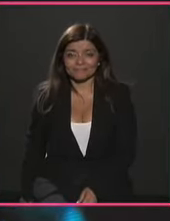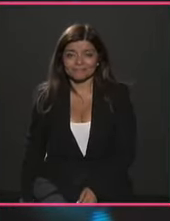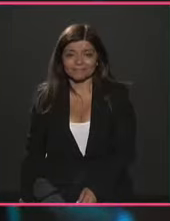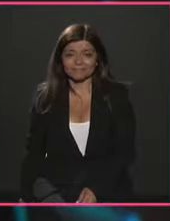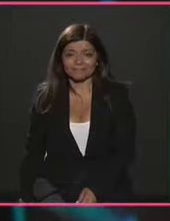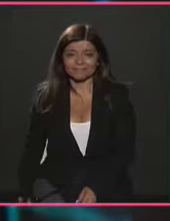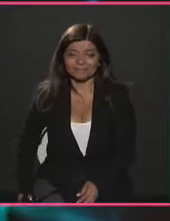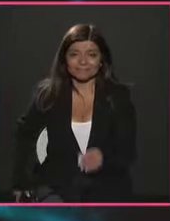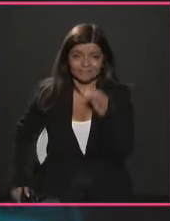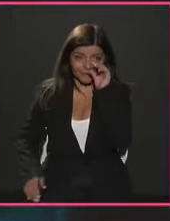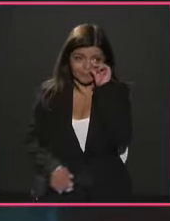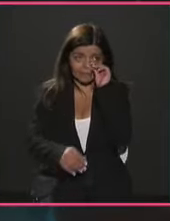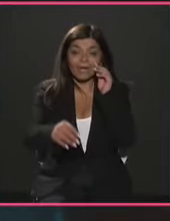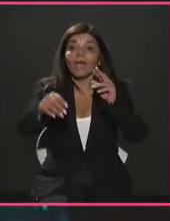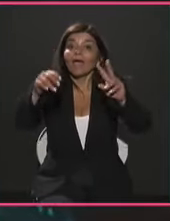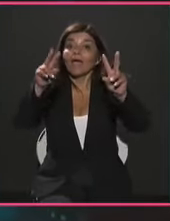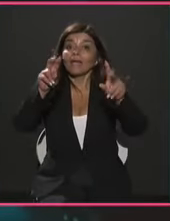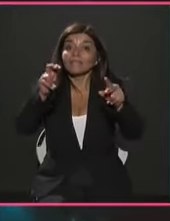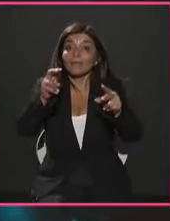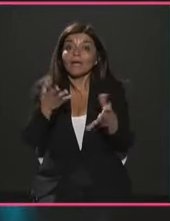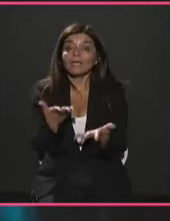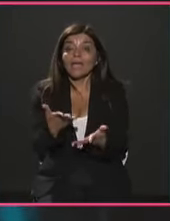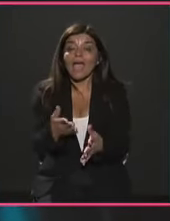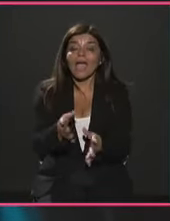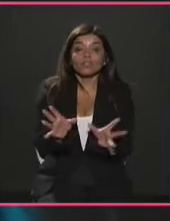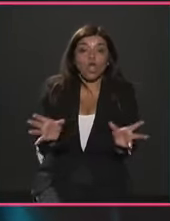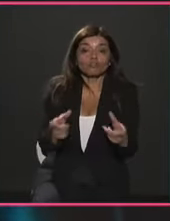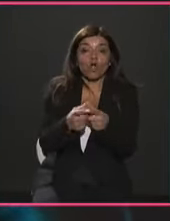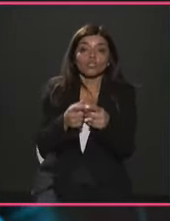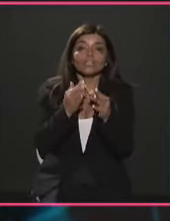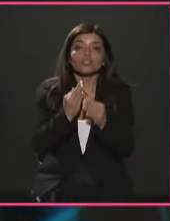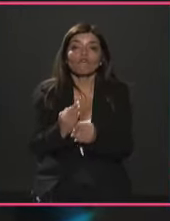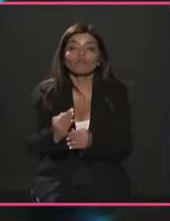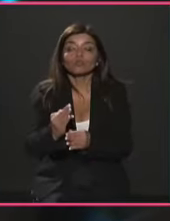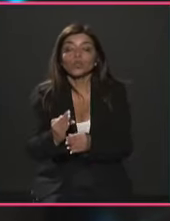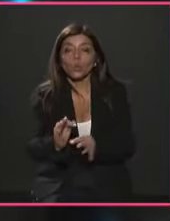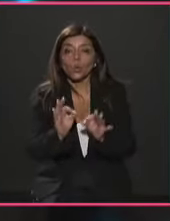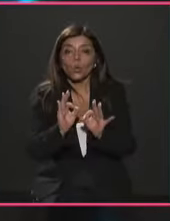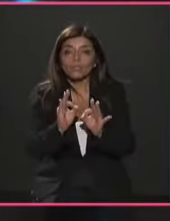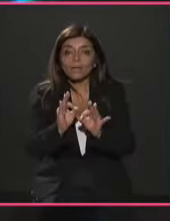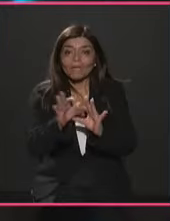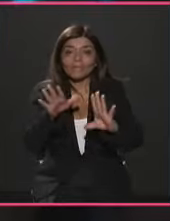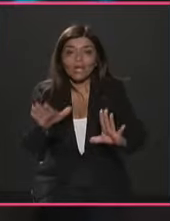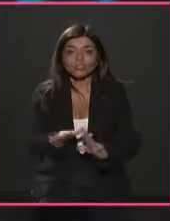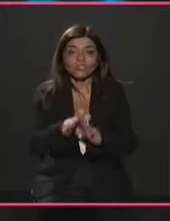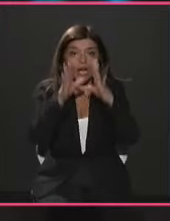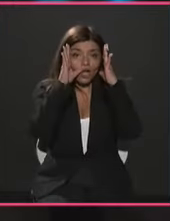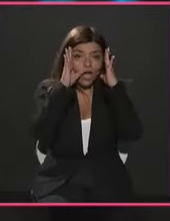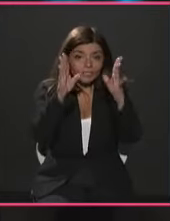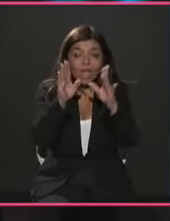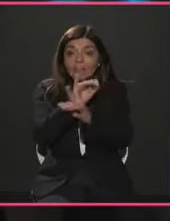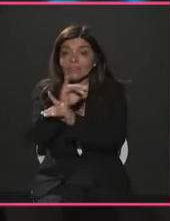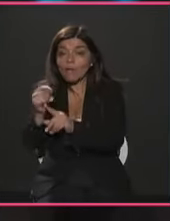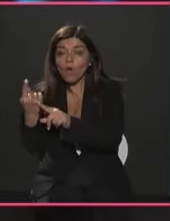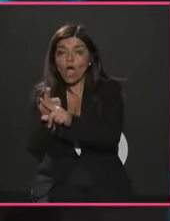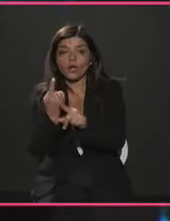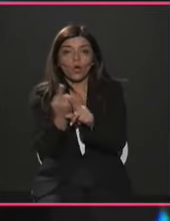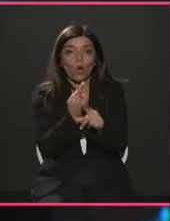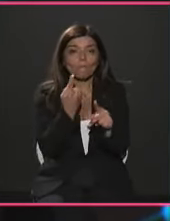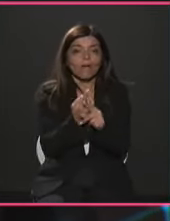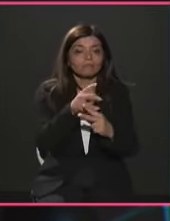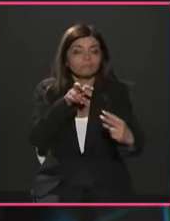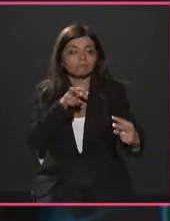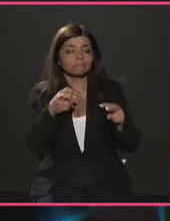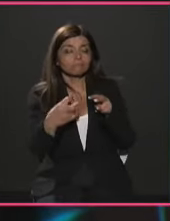sobre este tema que es parte del sentido de congreso futuro precisamente juntarnos a escuchar pero después a conversar también y